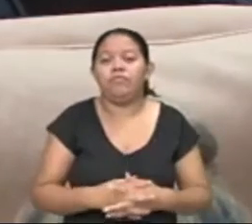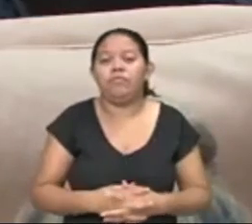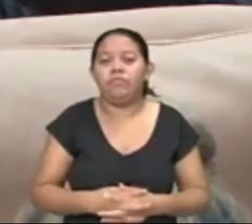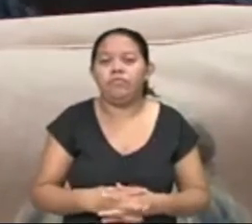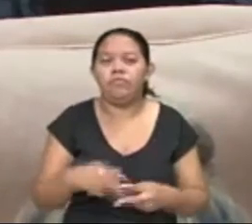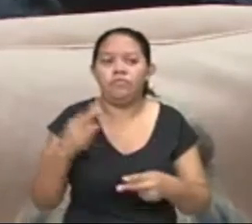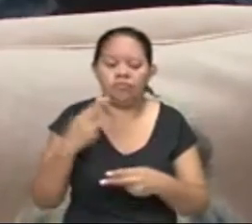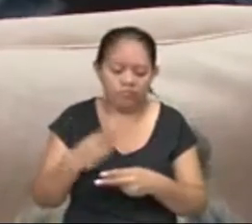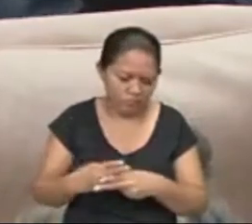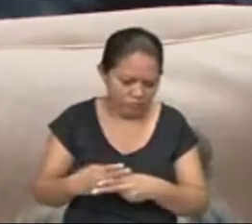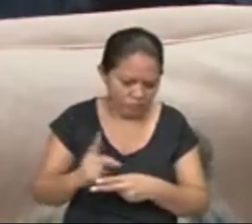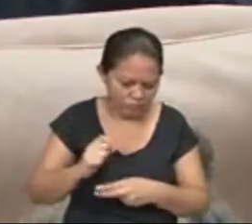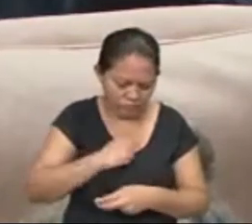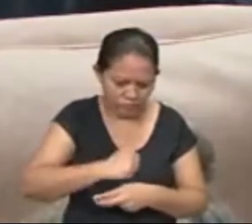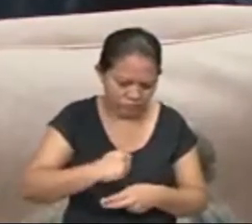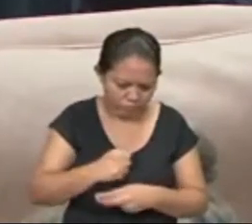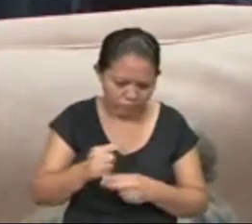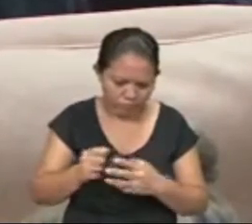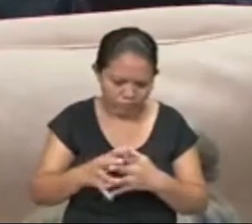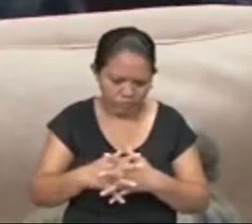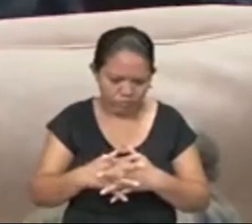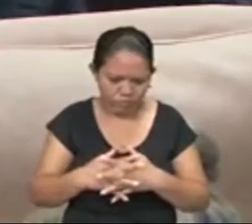que se llama